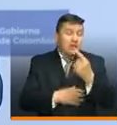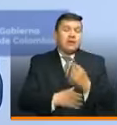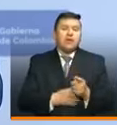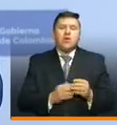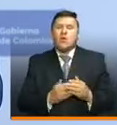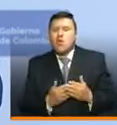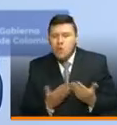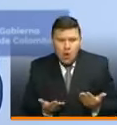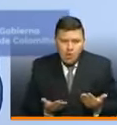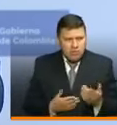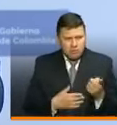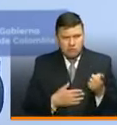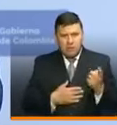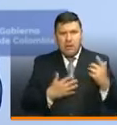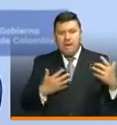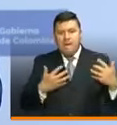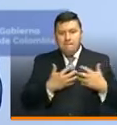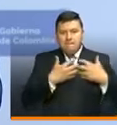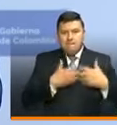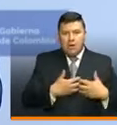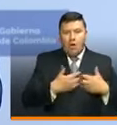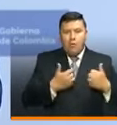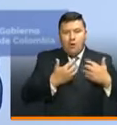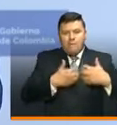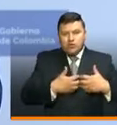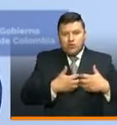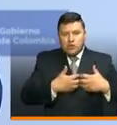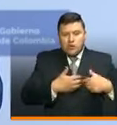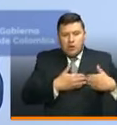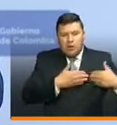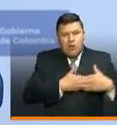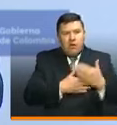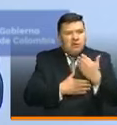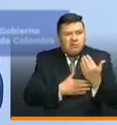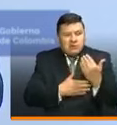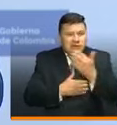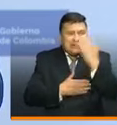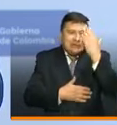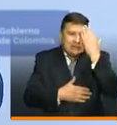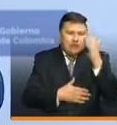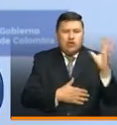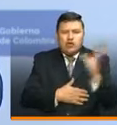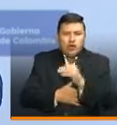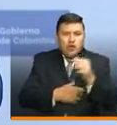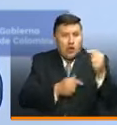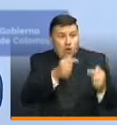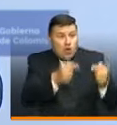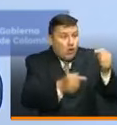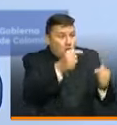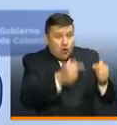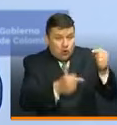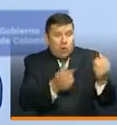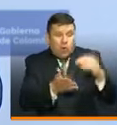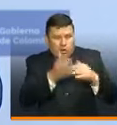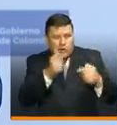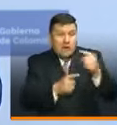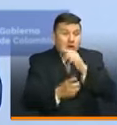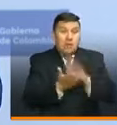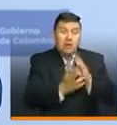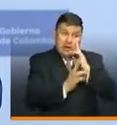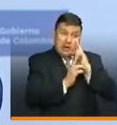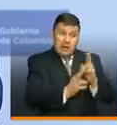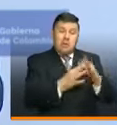cómo creemos que van a funcionar de aquí en adelante. Como sabemos, todos los concursantes, y de nuevo hay un